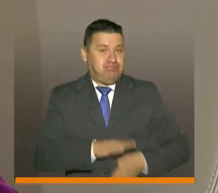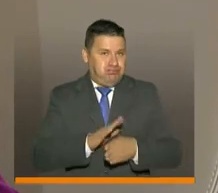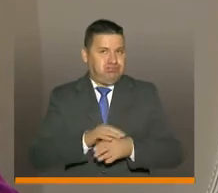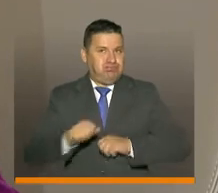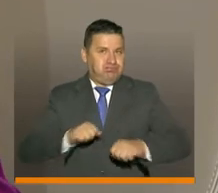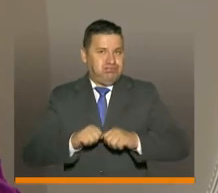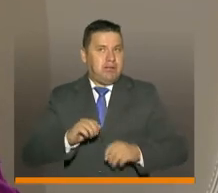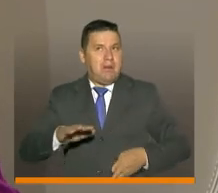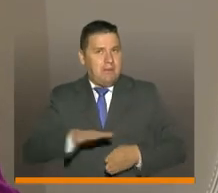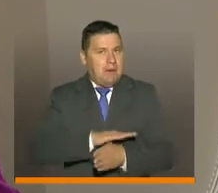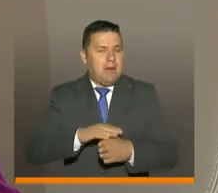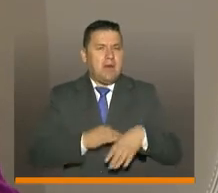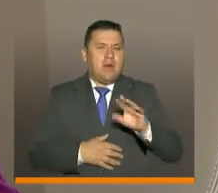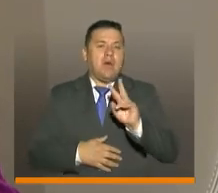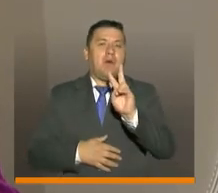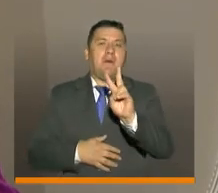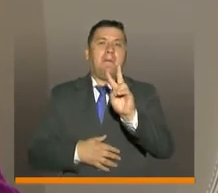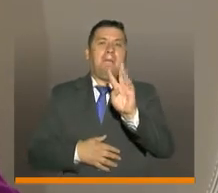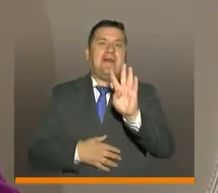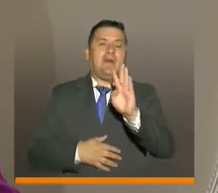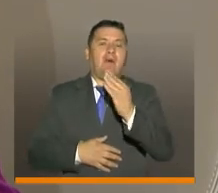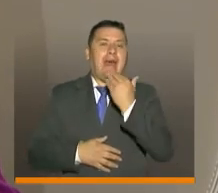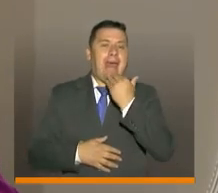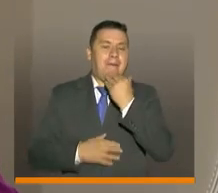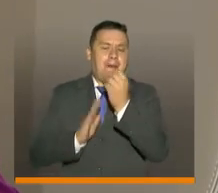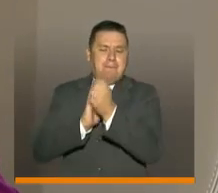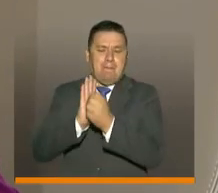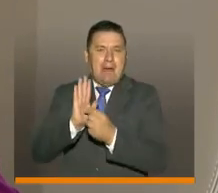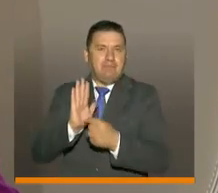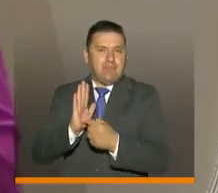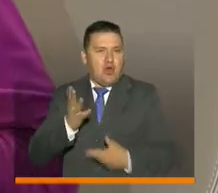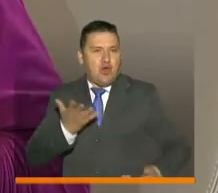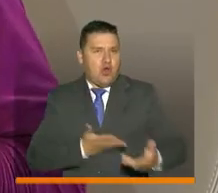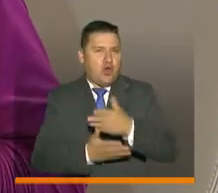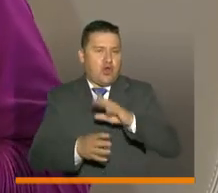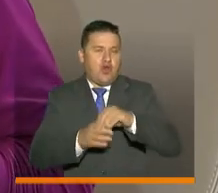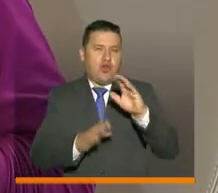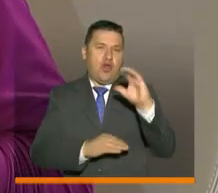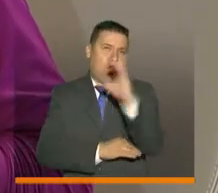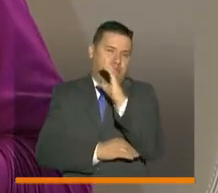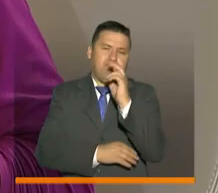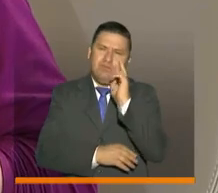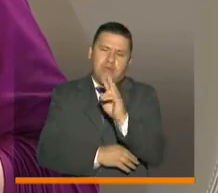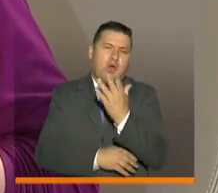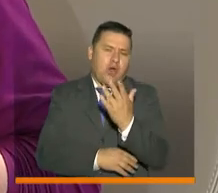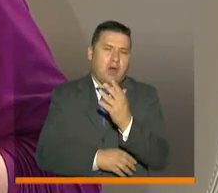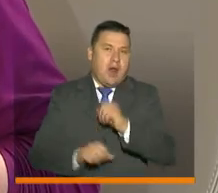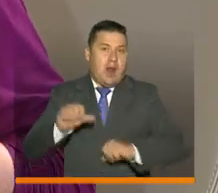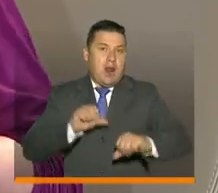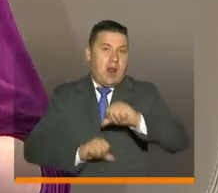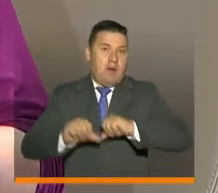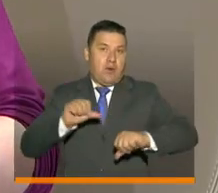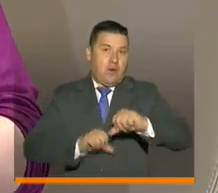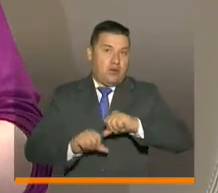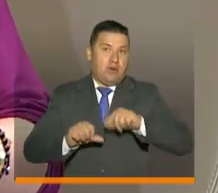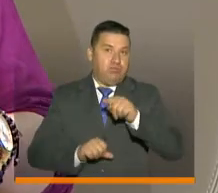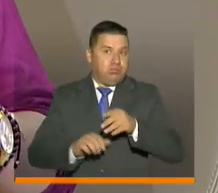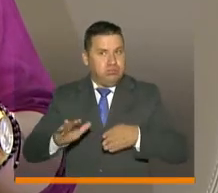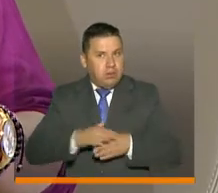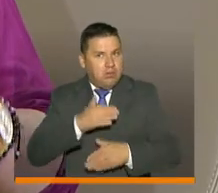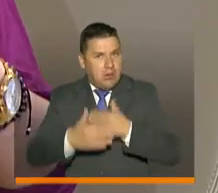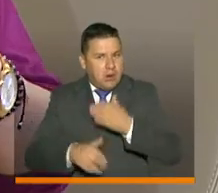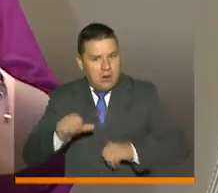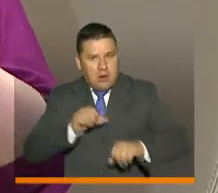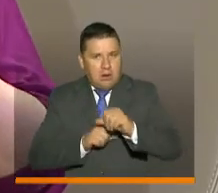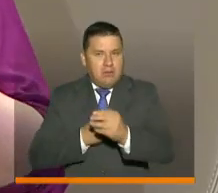activando el sector. Ya van más de 24 ejemplos que en este programa hemos compartido con los colombianos. Veamos cómo los laboratorios inician también proceso